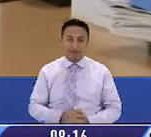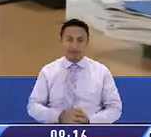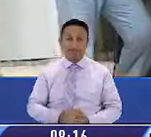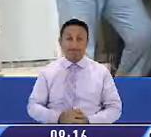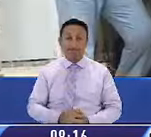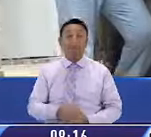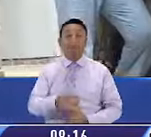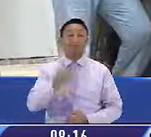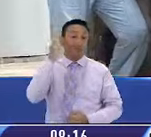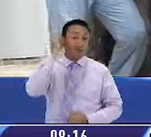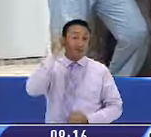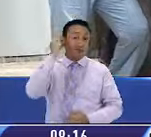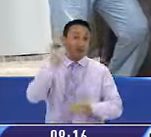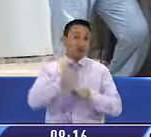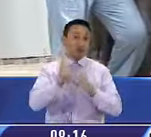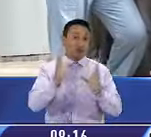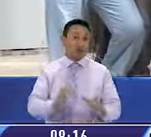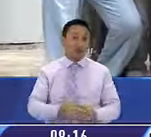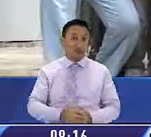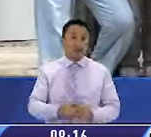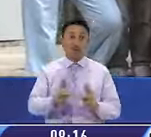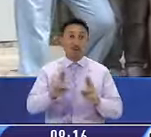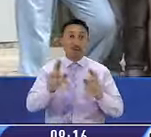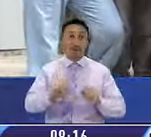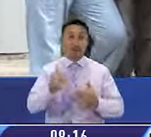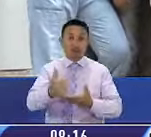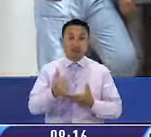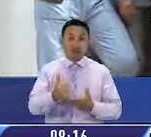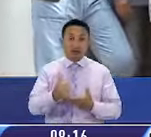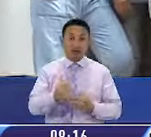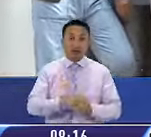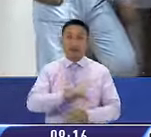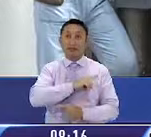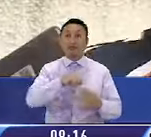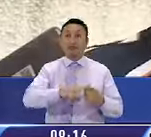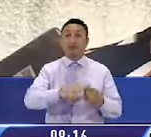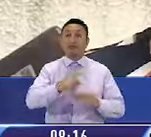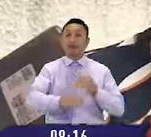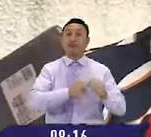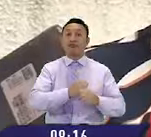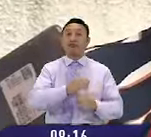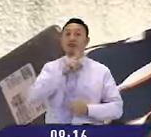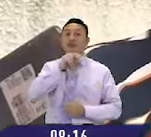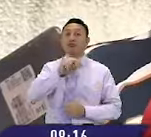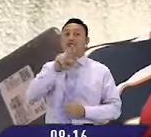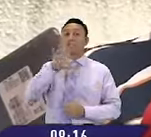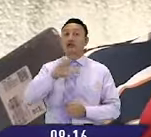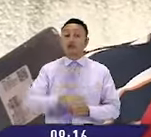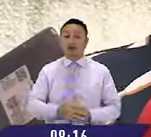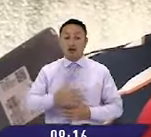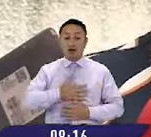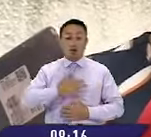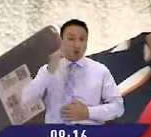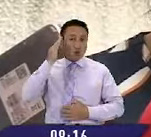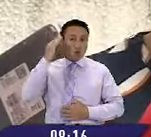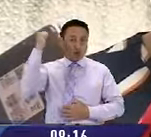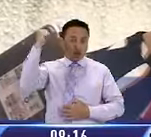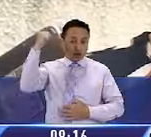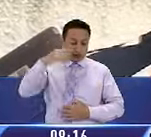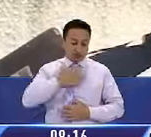Mujeres del Ecuador esperan tener una respuesta hasta 2025. Las mujeres tenemos derecho a decidir